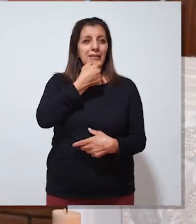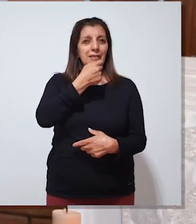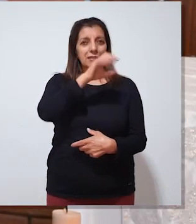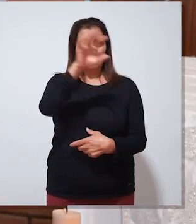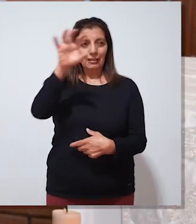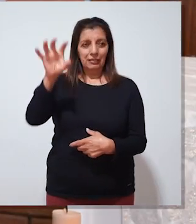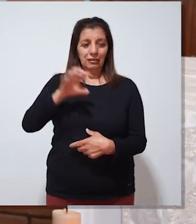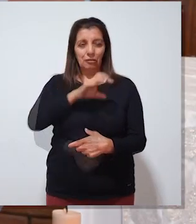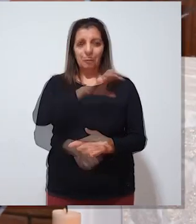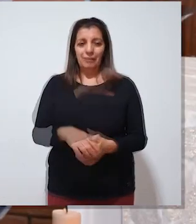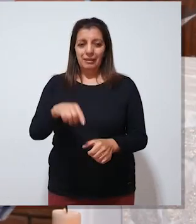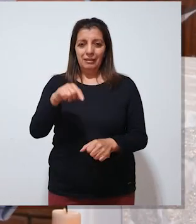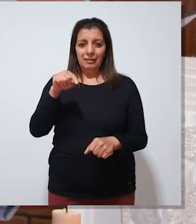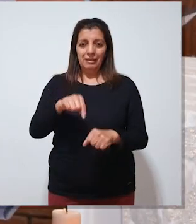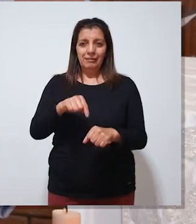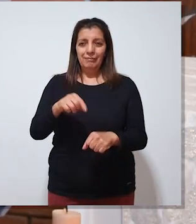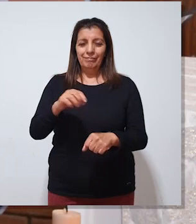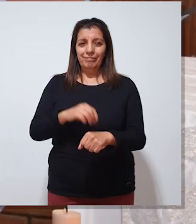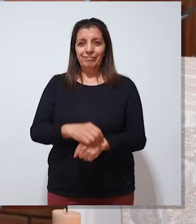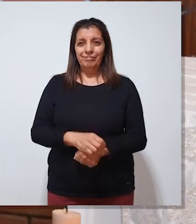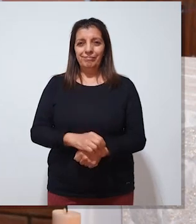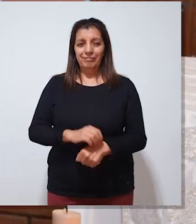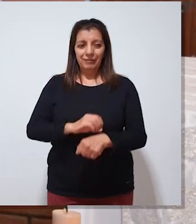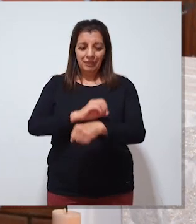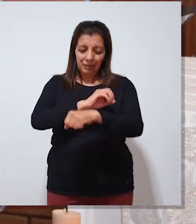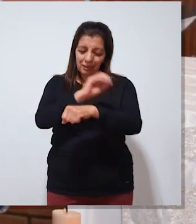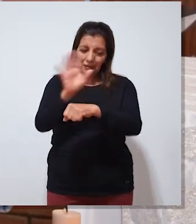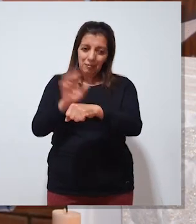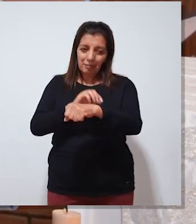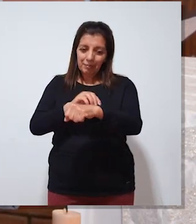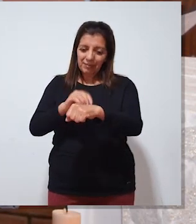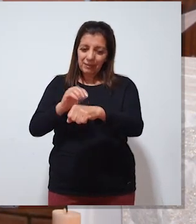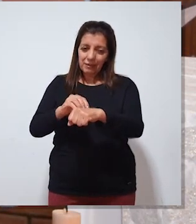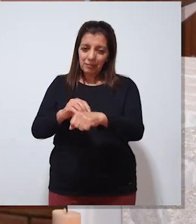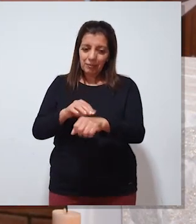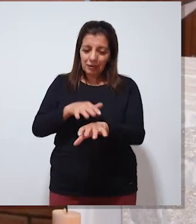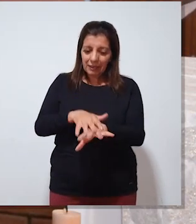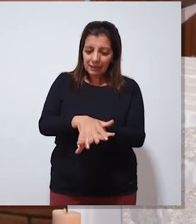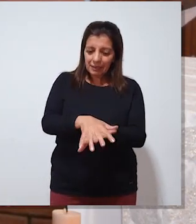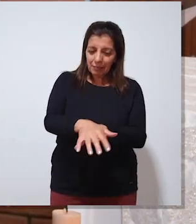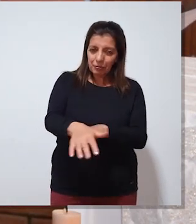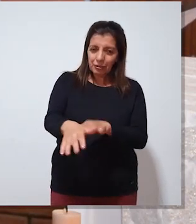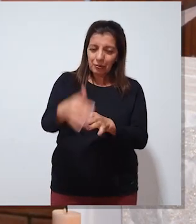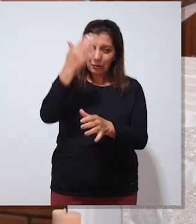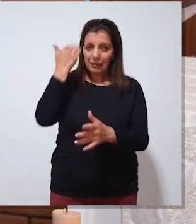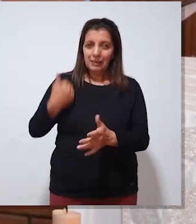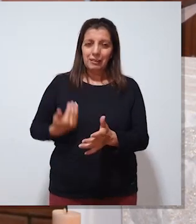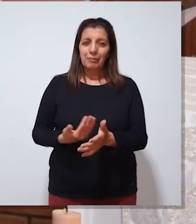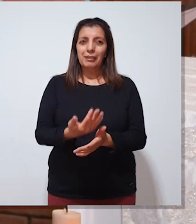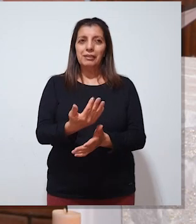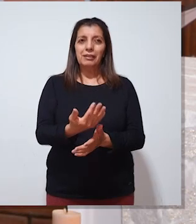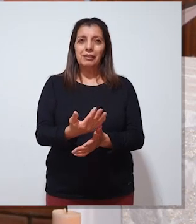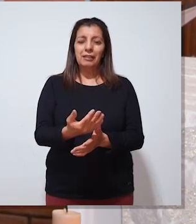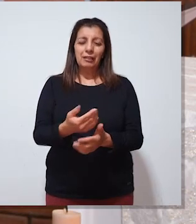En este tiempo de pandemia, queremos acercar a los pies de María el Rosario las intenciones de